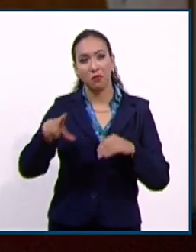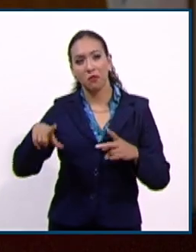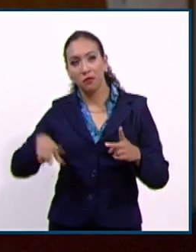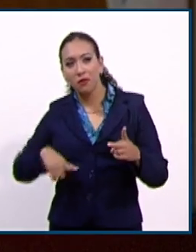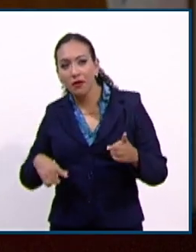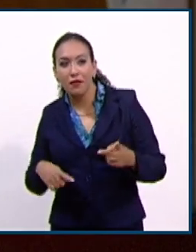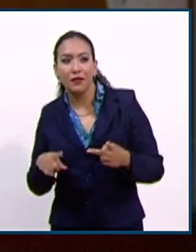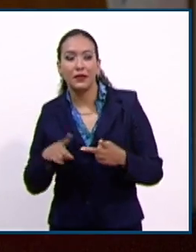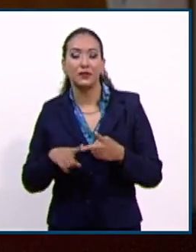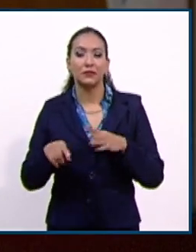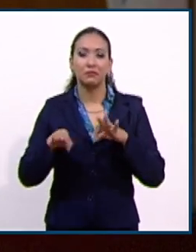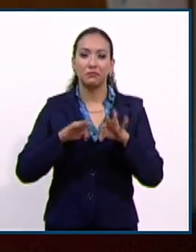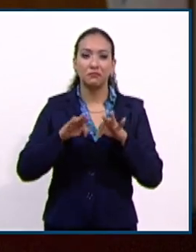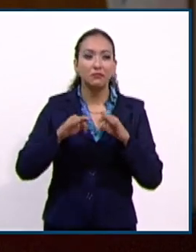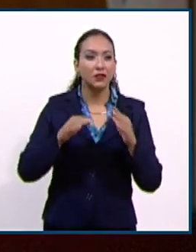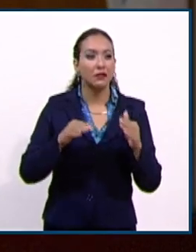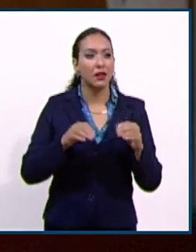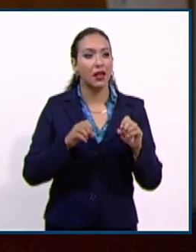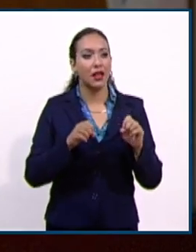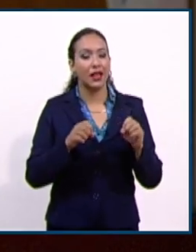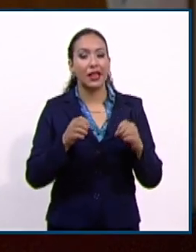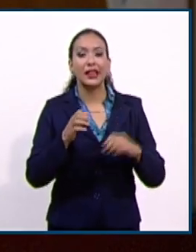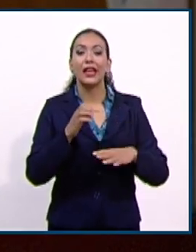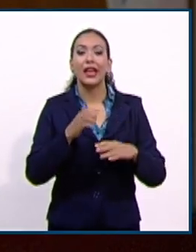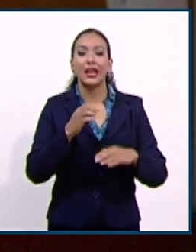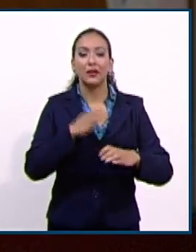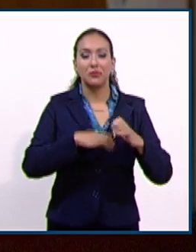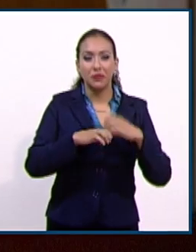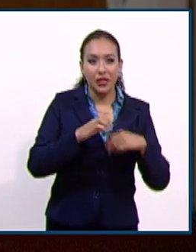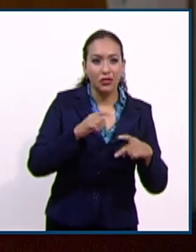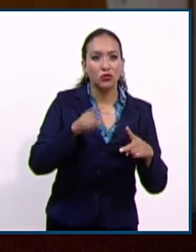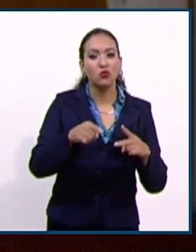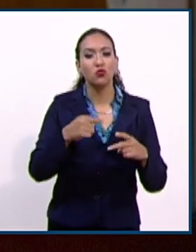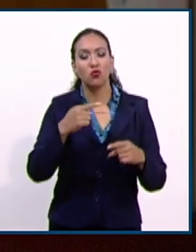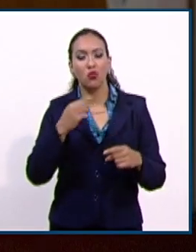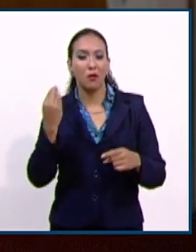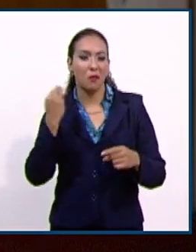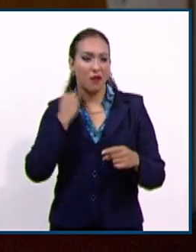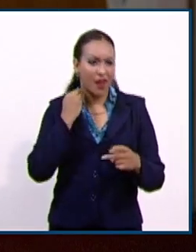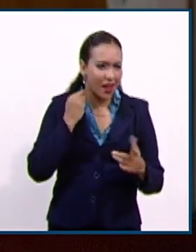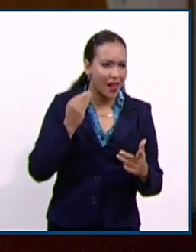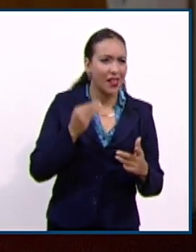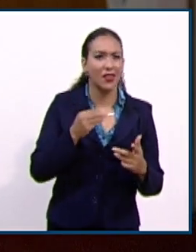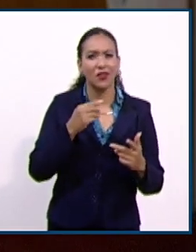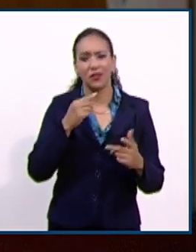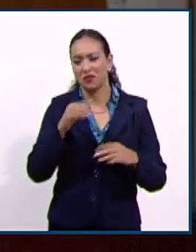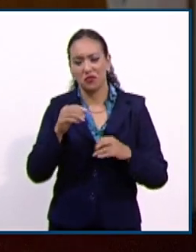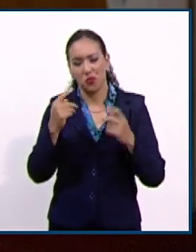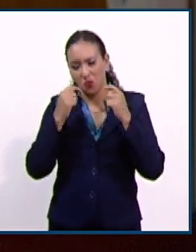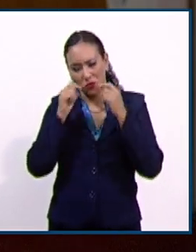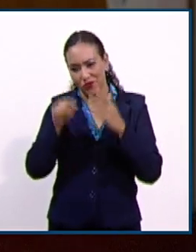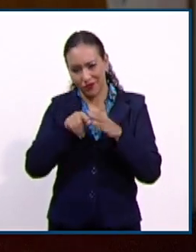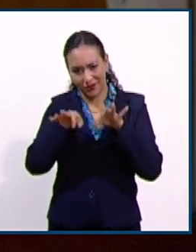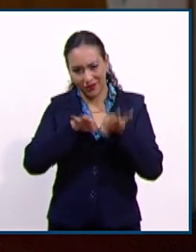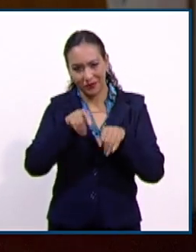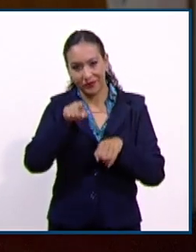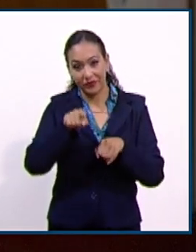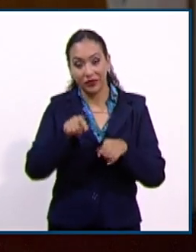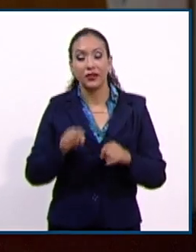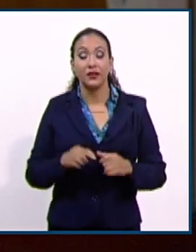o que estés en la iniciativa privada, que seas litigante, que estés en la cuestión corporativa, llega ese